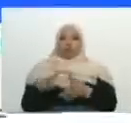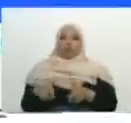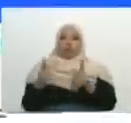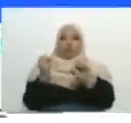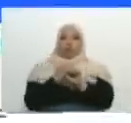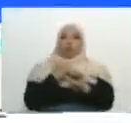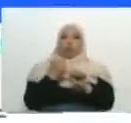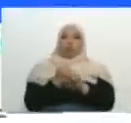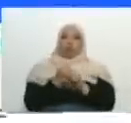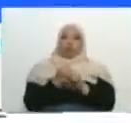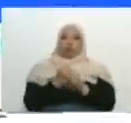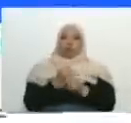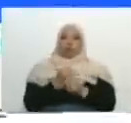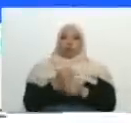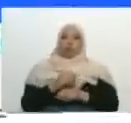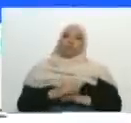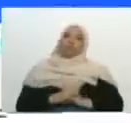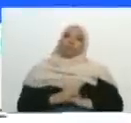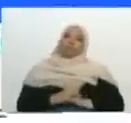Y eso,